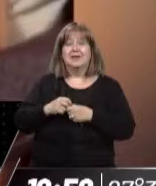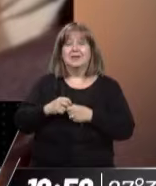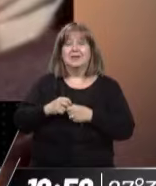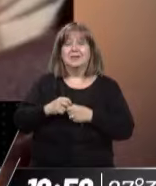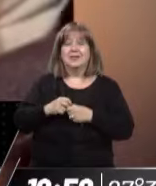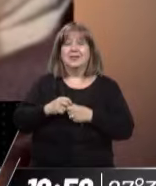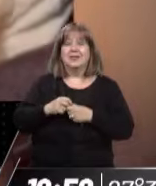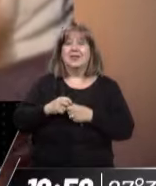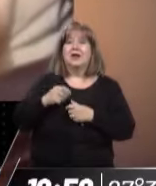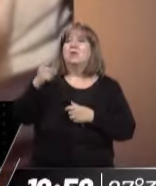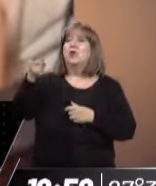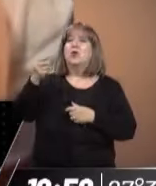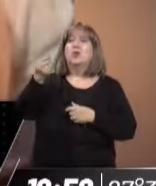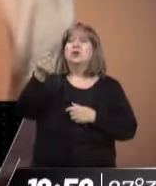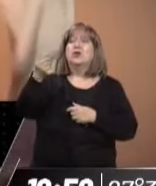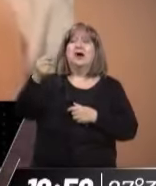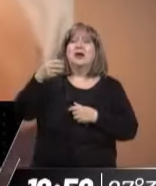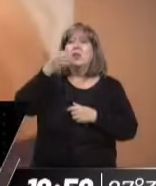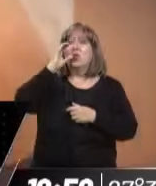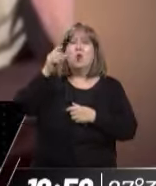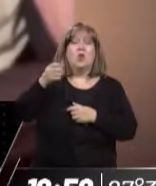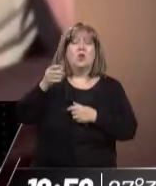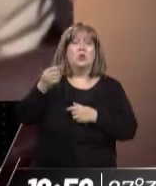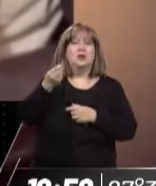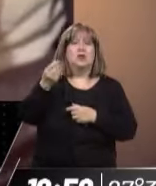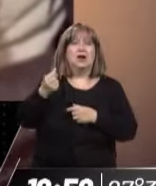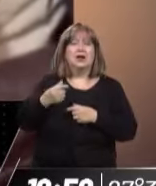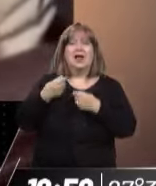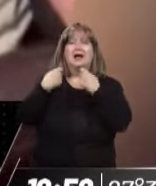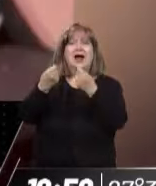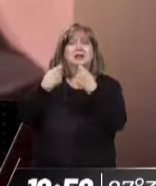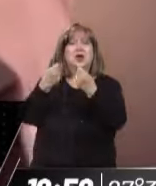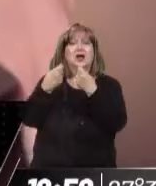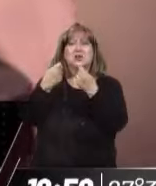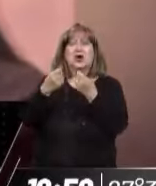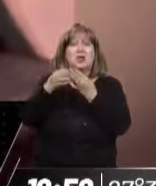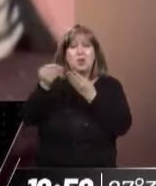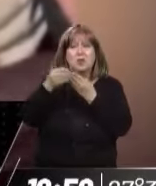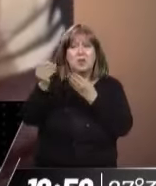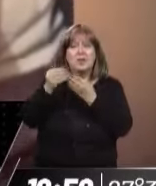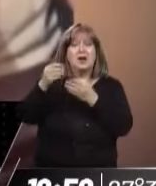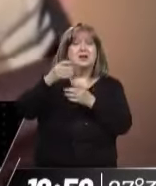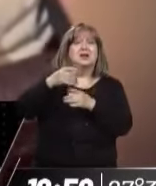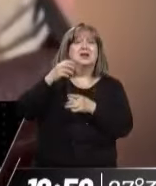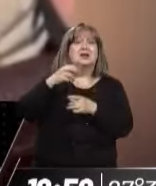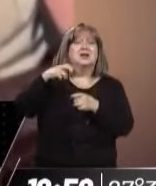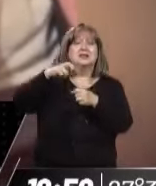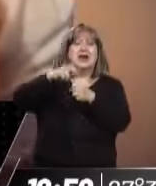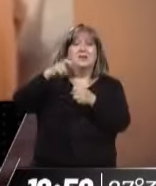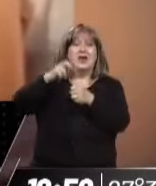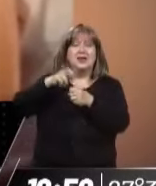No tiene ya dinero. Dice, ya no tiene dinero, dice. Porque se lo gasta. Abelita. En la cerveza. Ahí está. ¿En qué se le va el dinero a mi tía Amelia? No te